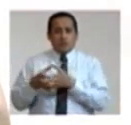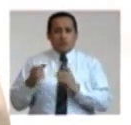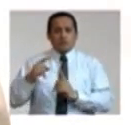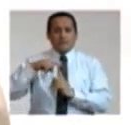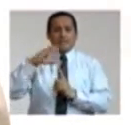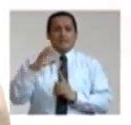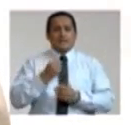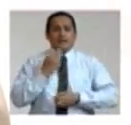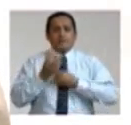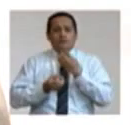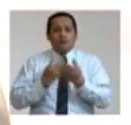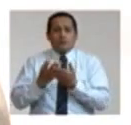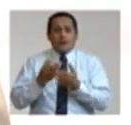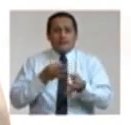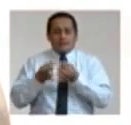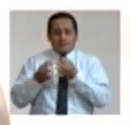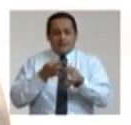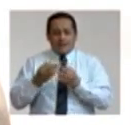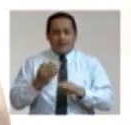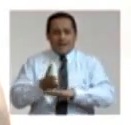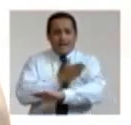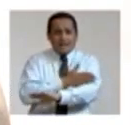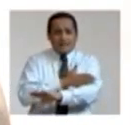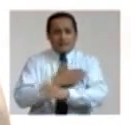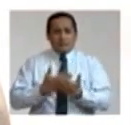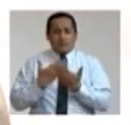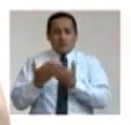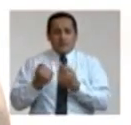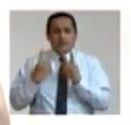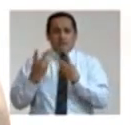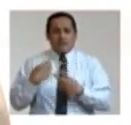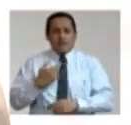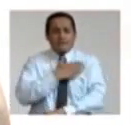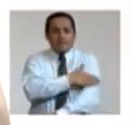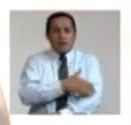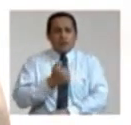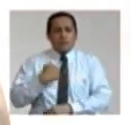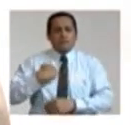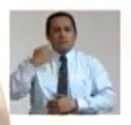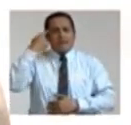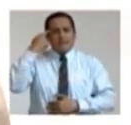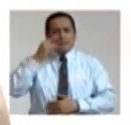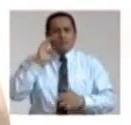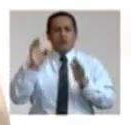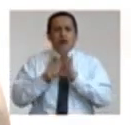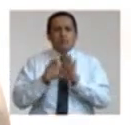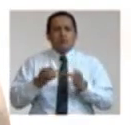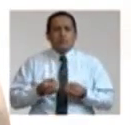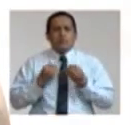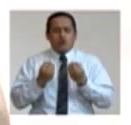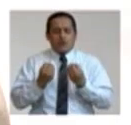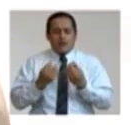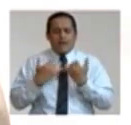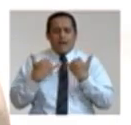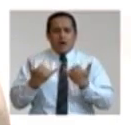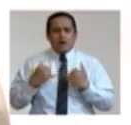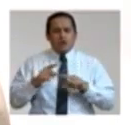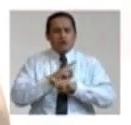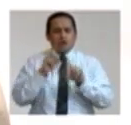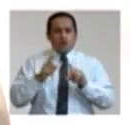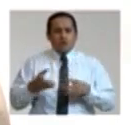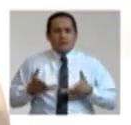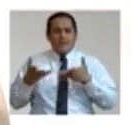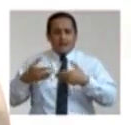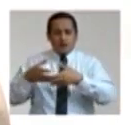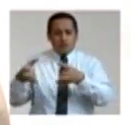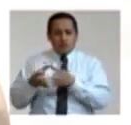eso, el tribunal se pronuncia, y esta suerte de beneficios, uno se pone a pensar, ¿por qué